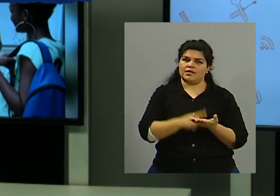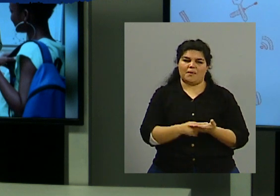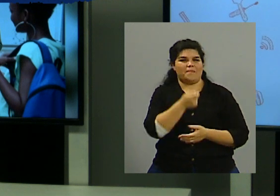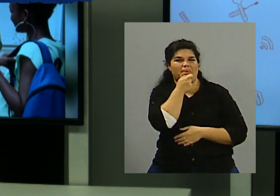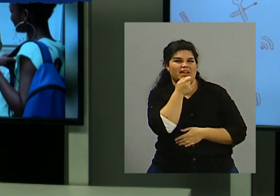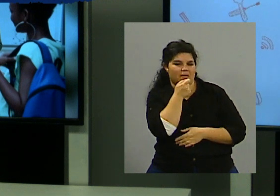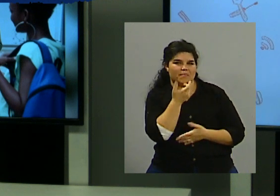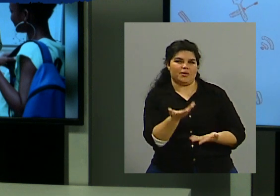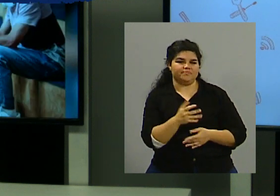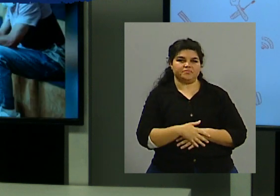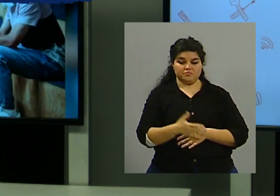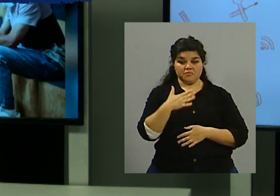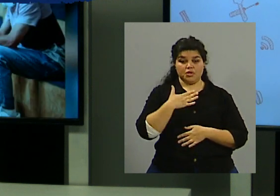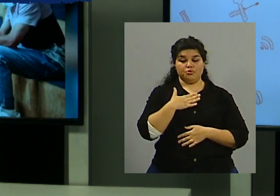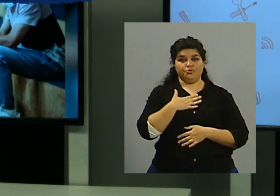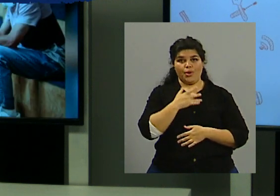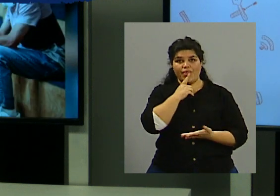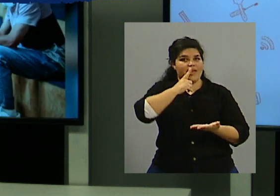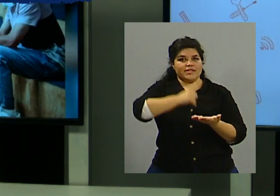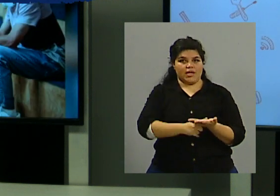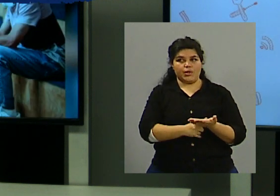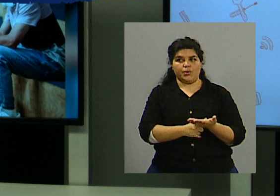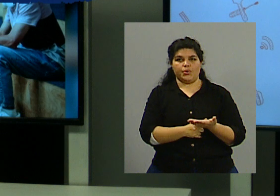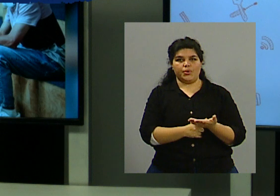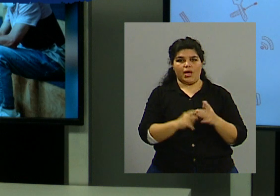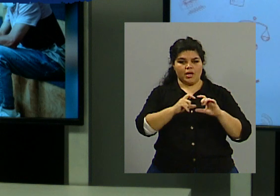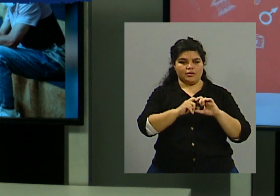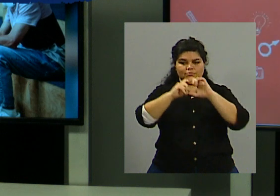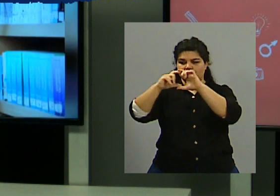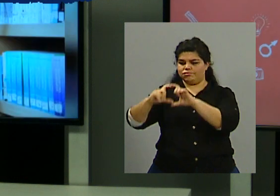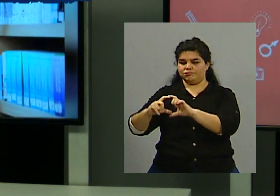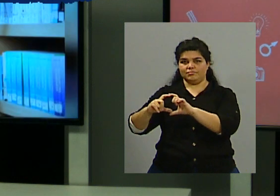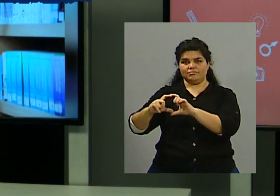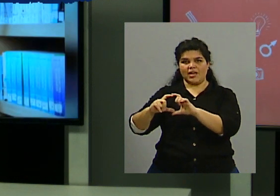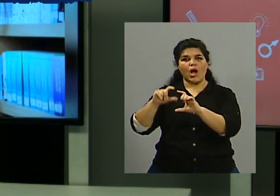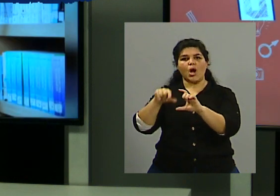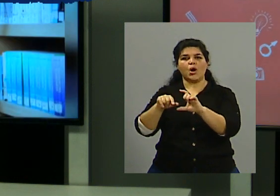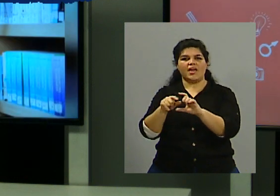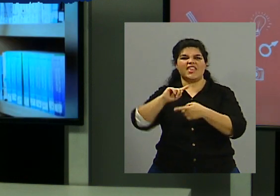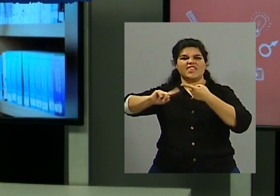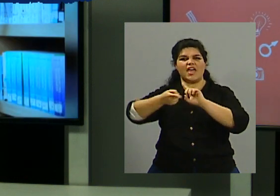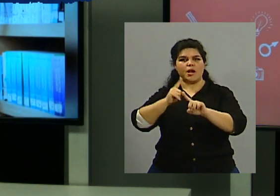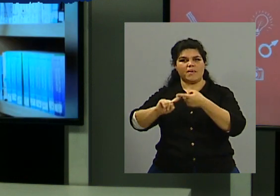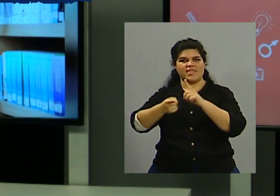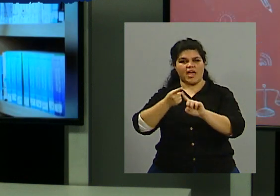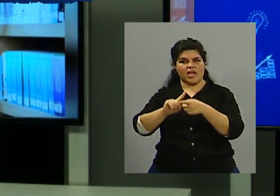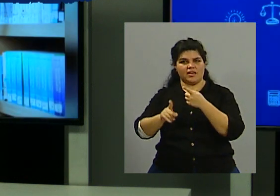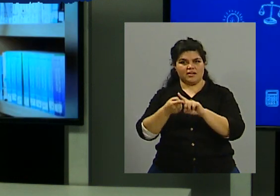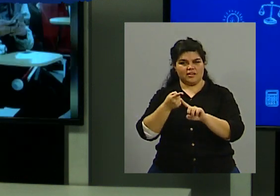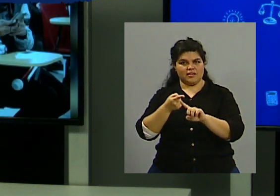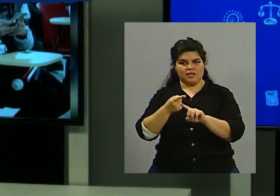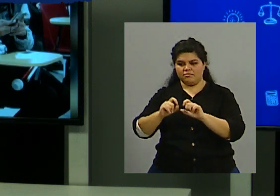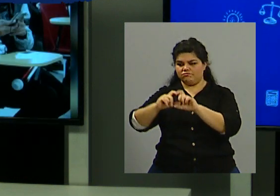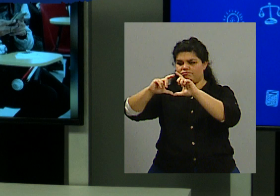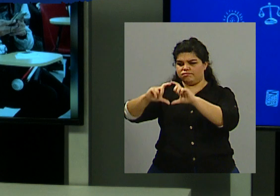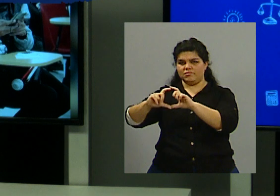la decisión de decir si, por ejemplo, el cuadrito del intérprete en una situación comunicativa es